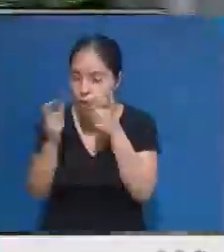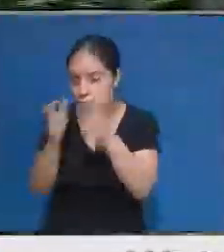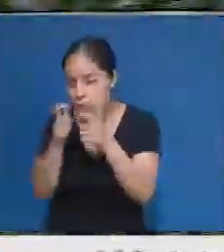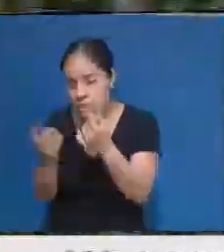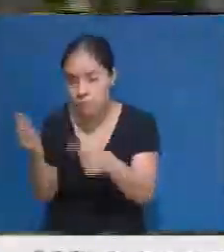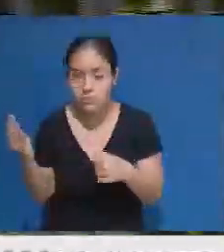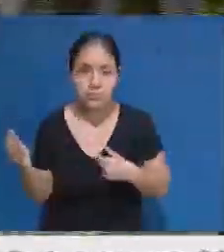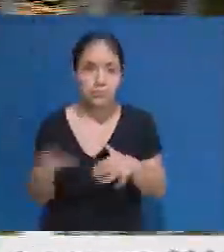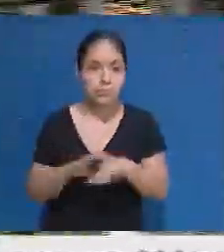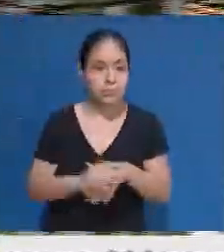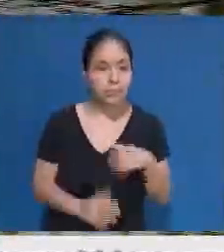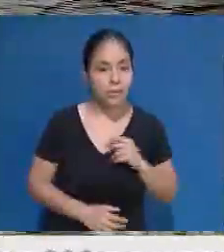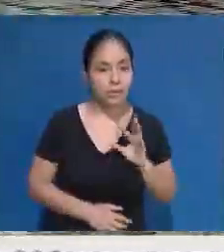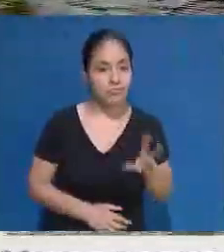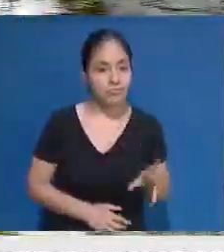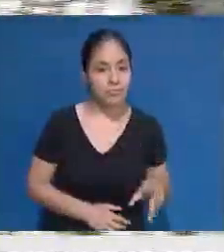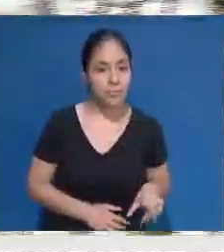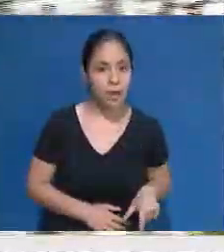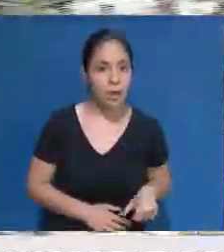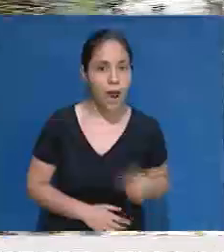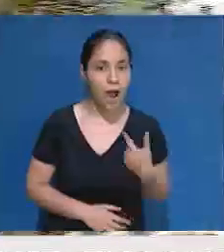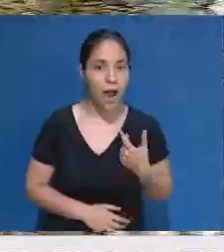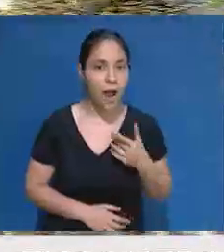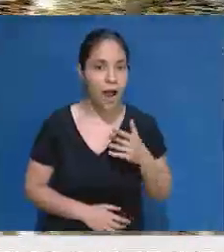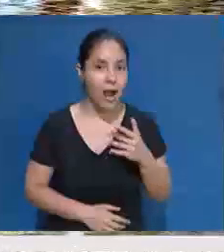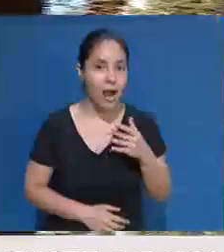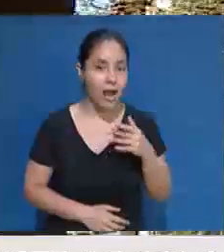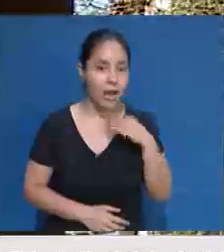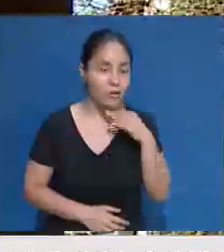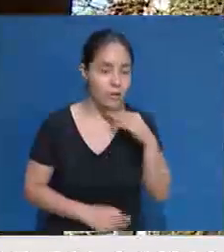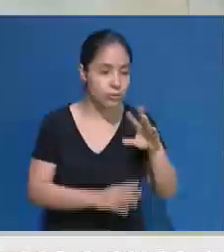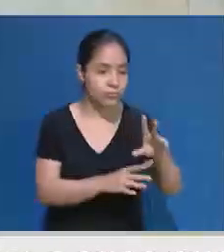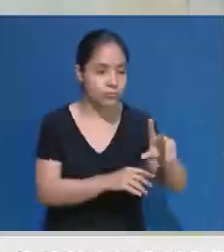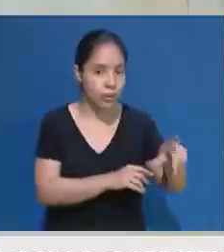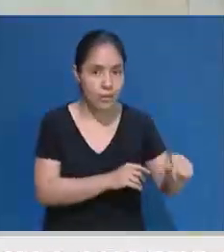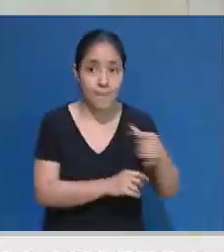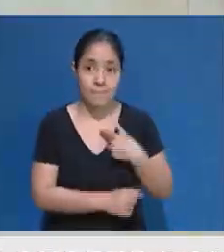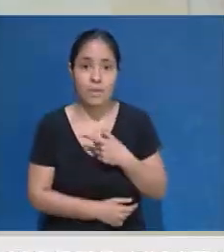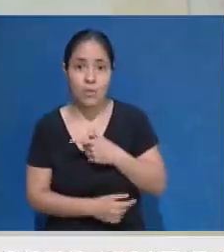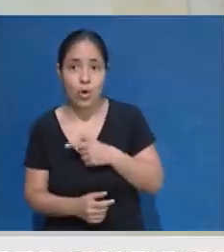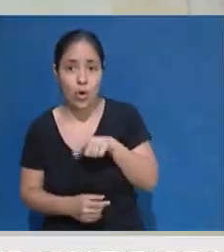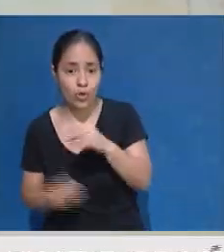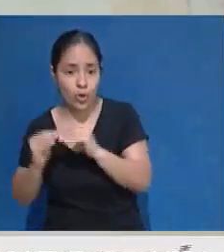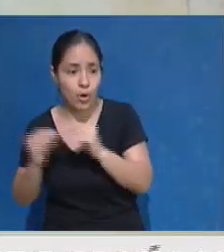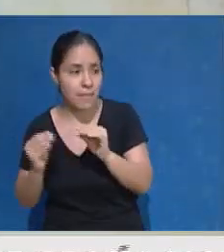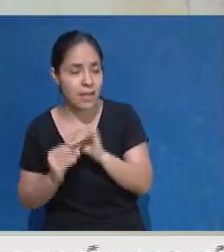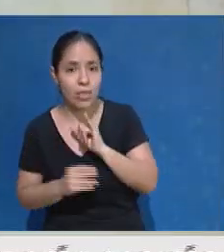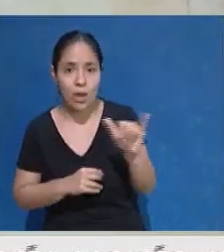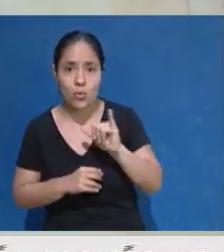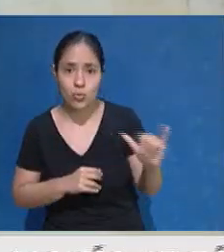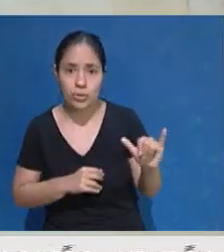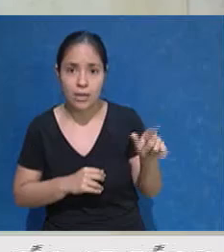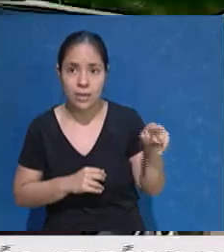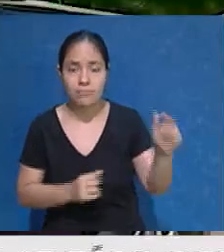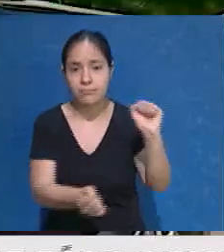robado una suma de dinero, razón por la cual, tras la acusación de los propios colegas de la policía científica,